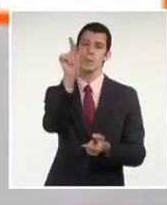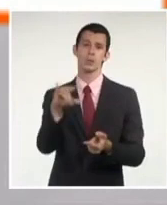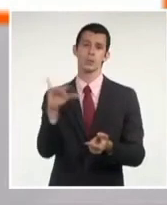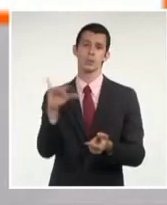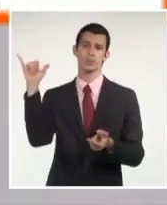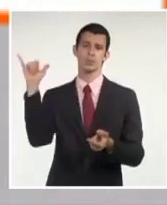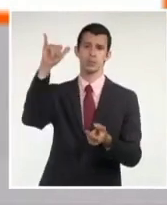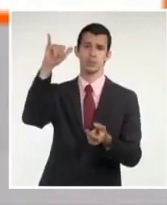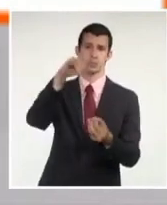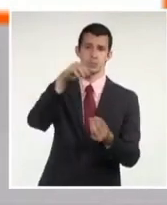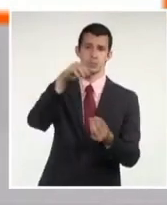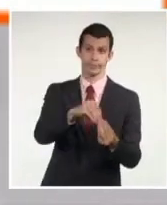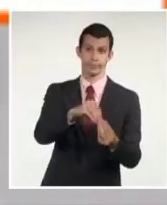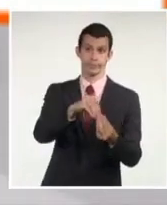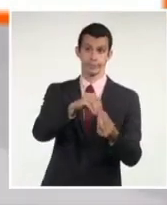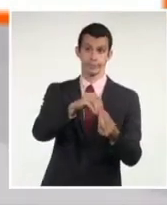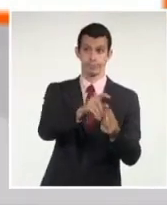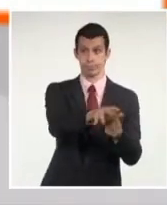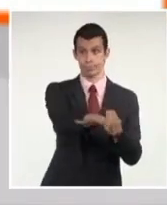ha detectado también.